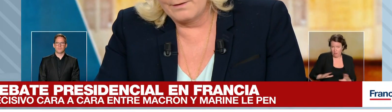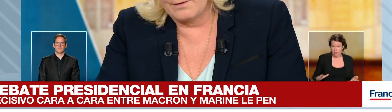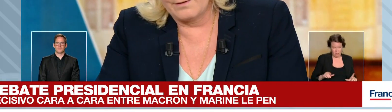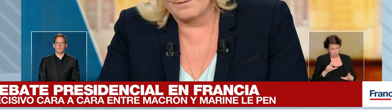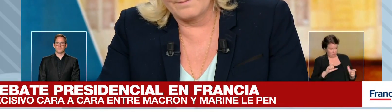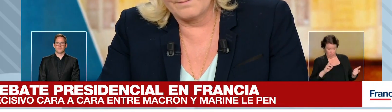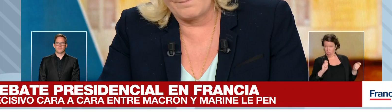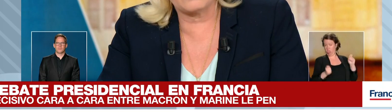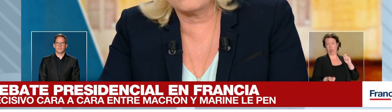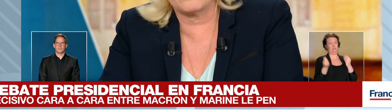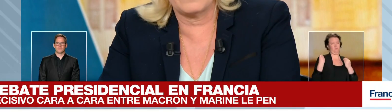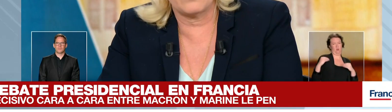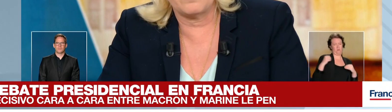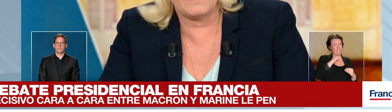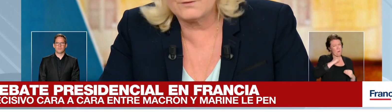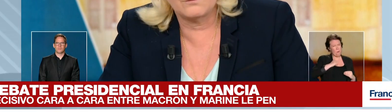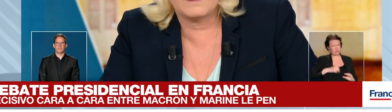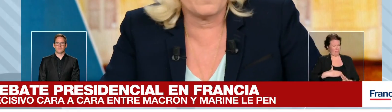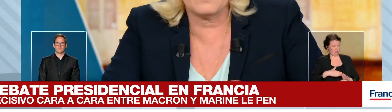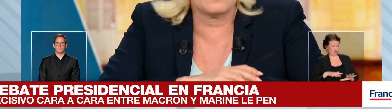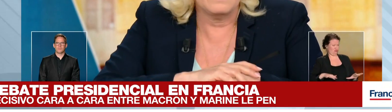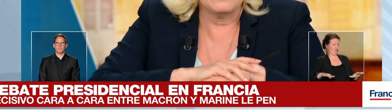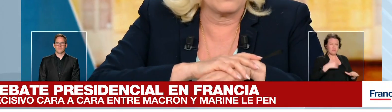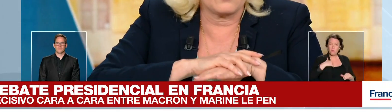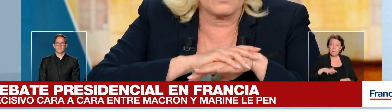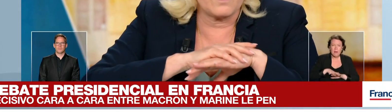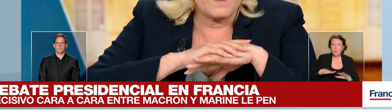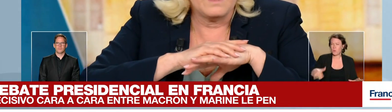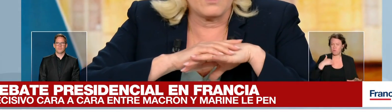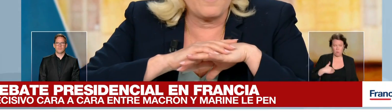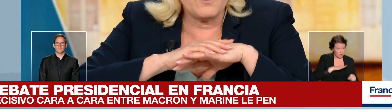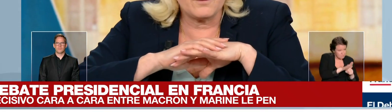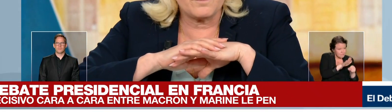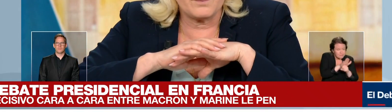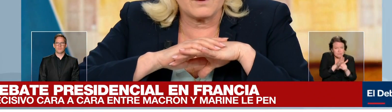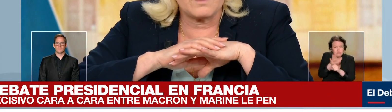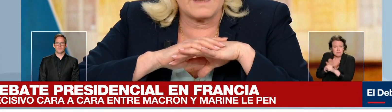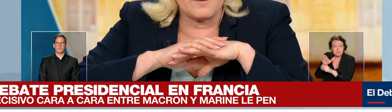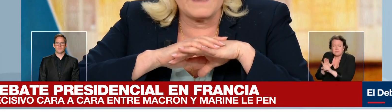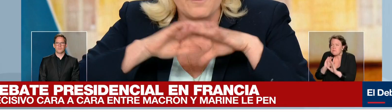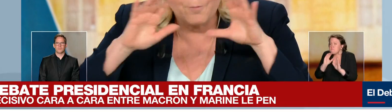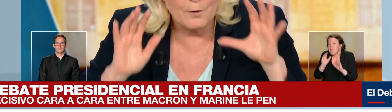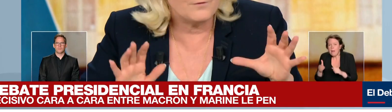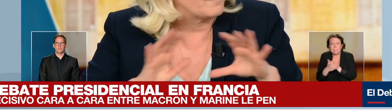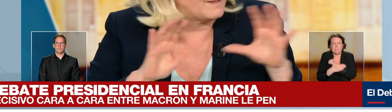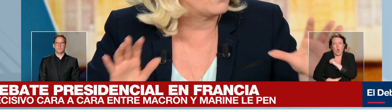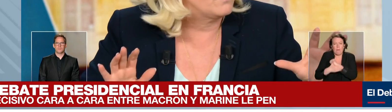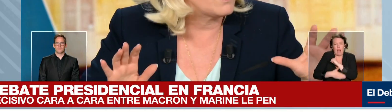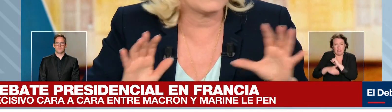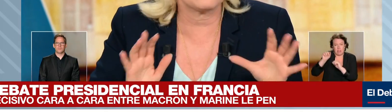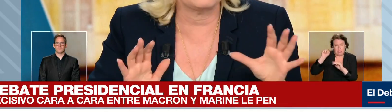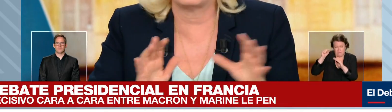salvaje. Estamos viviendo a donde voy, a donde quiera que yo vaya. En